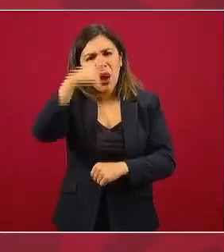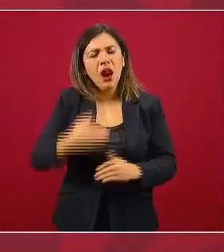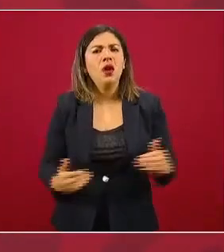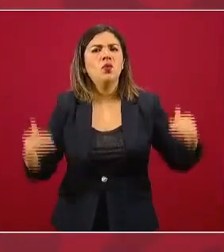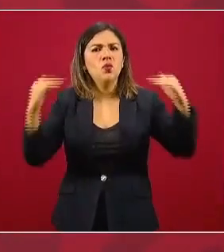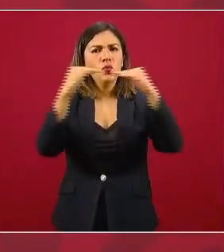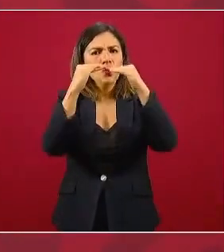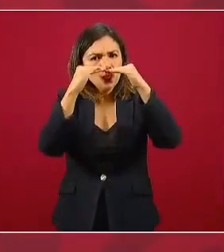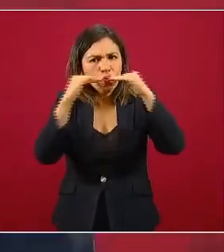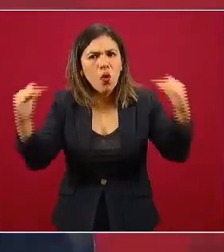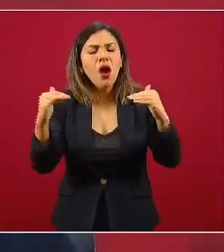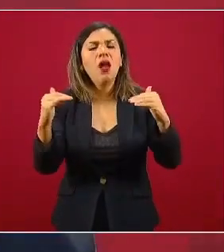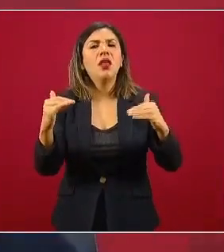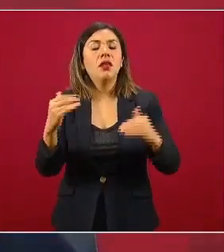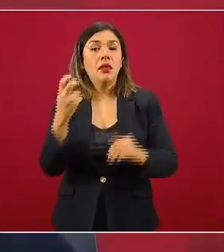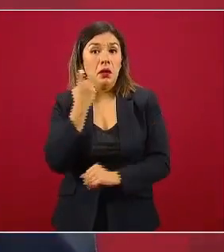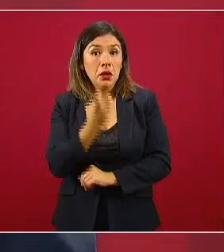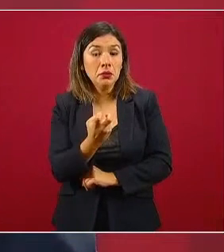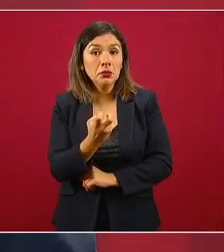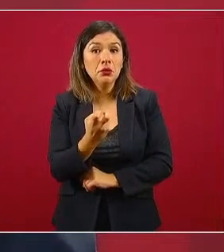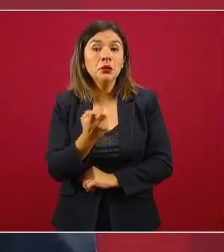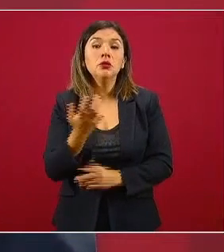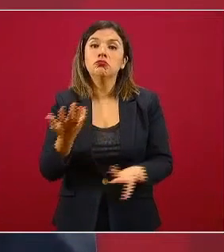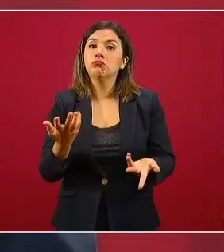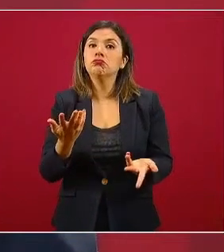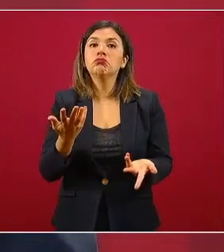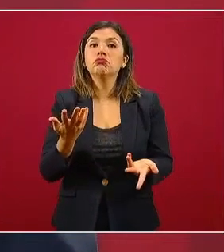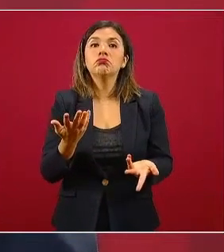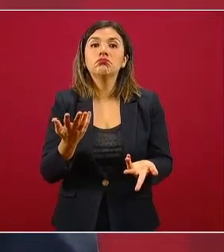igualdad, desde luego que